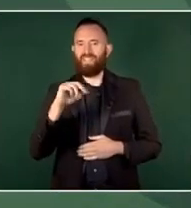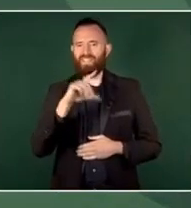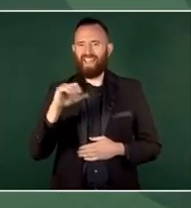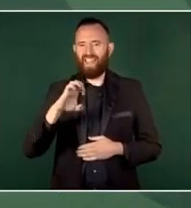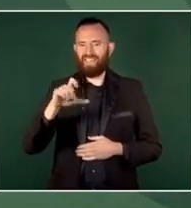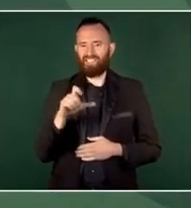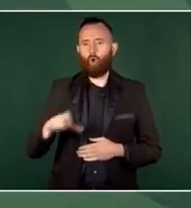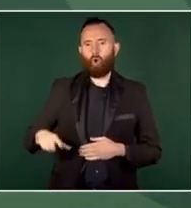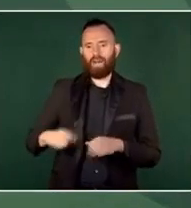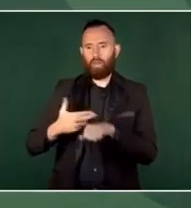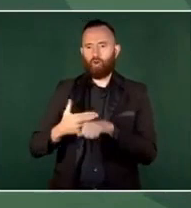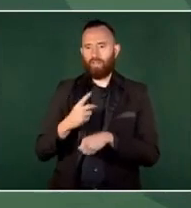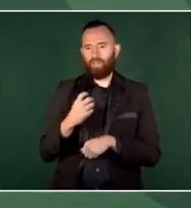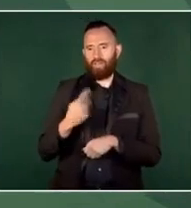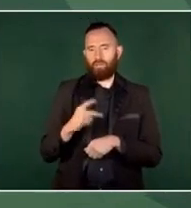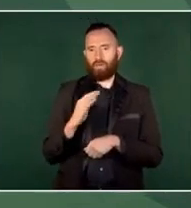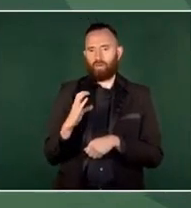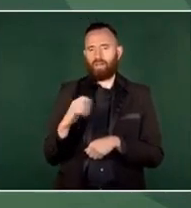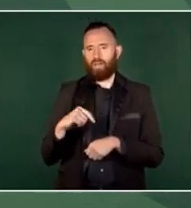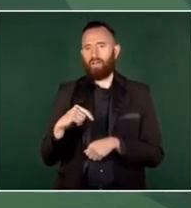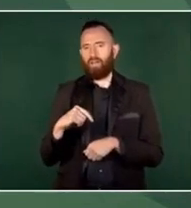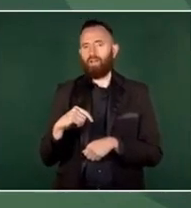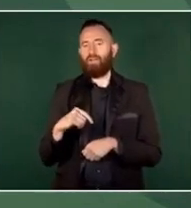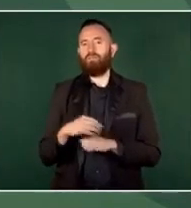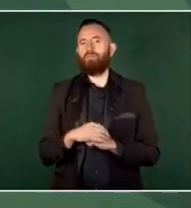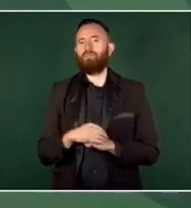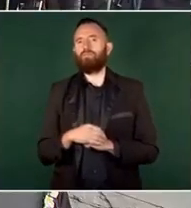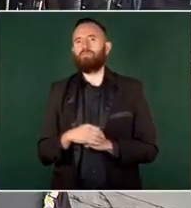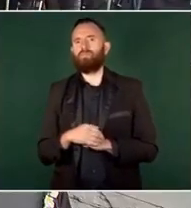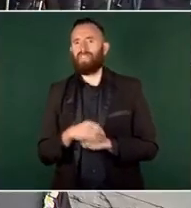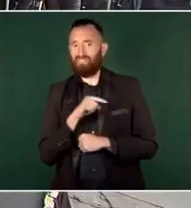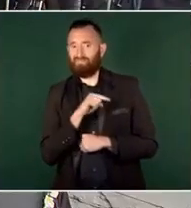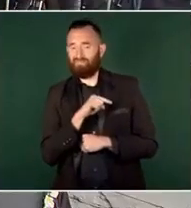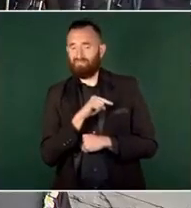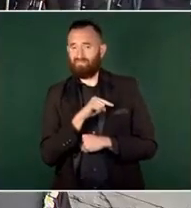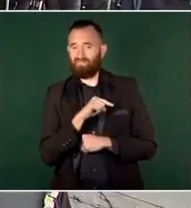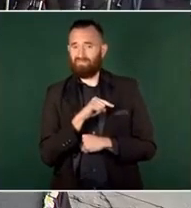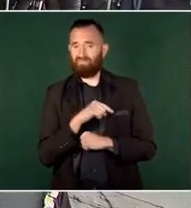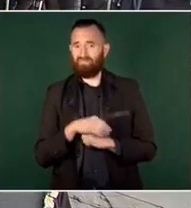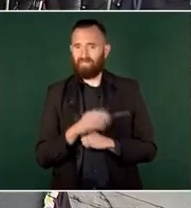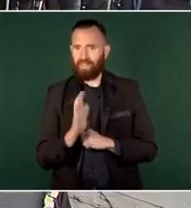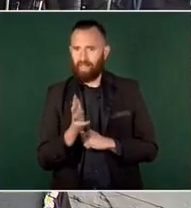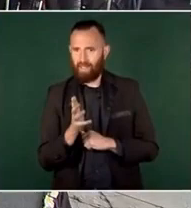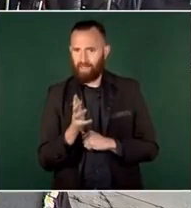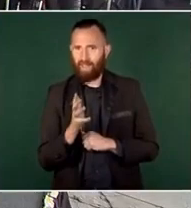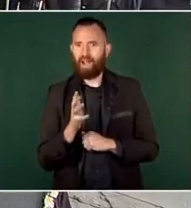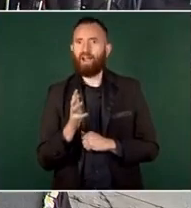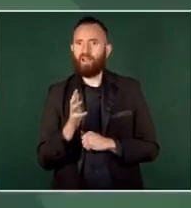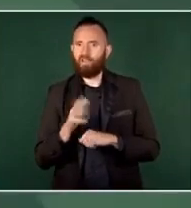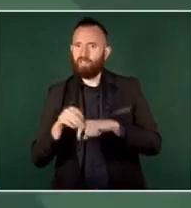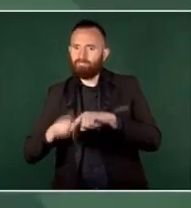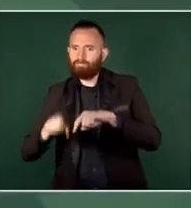enfrentó a los conservadores corruptos de Baja